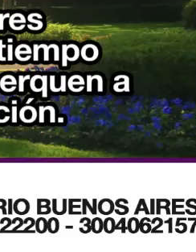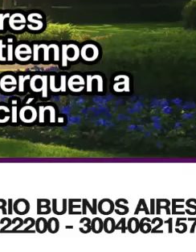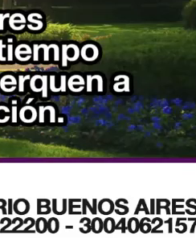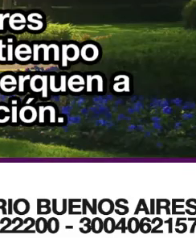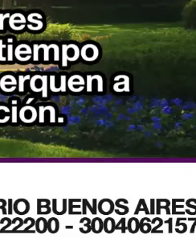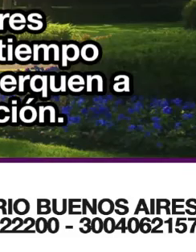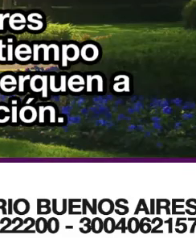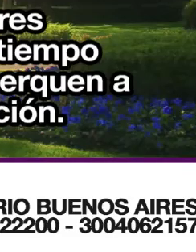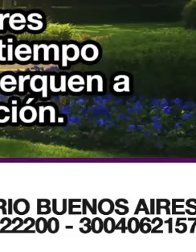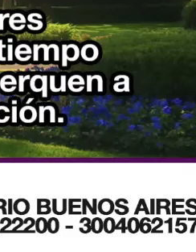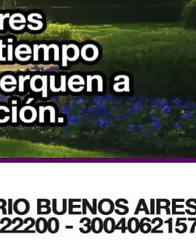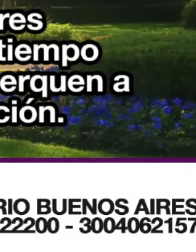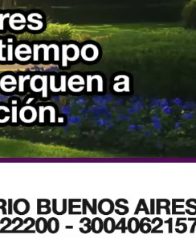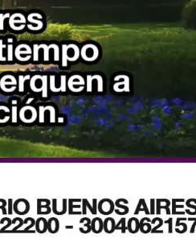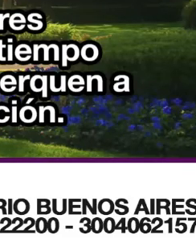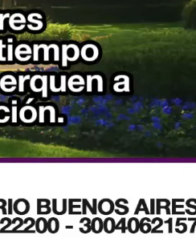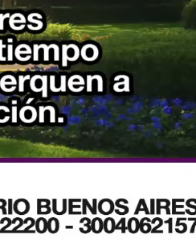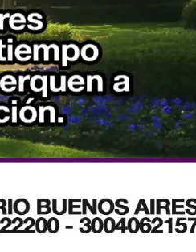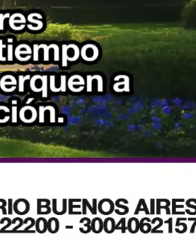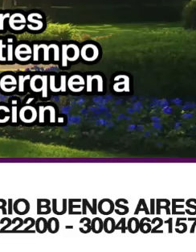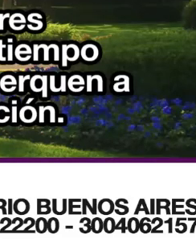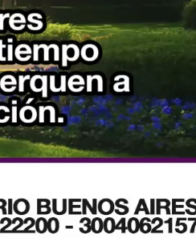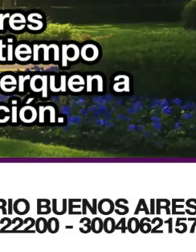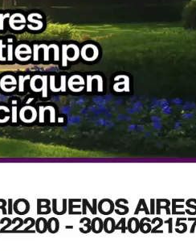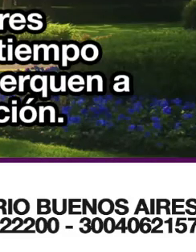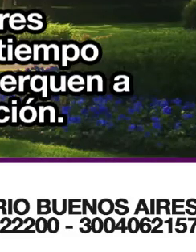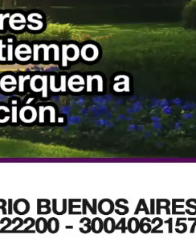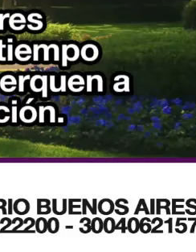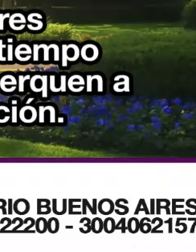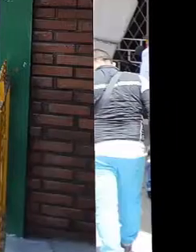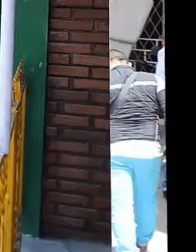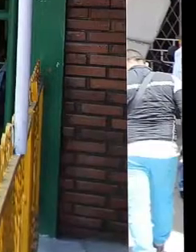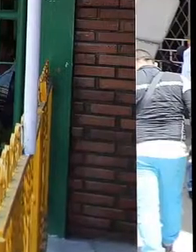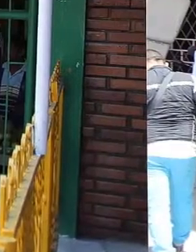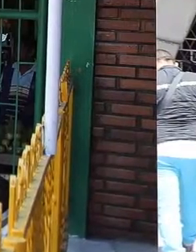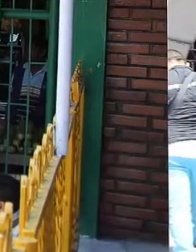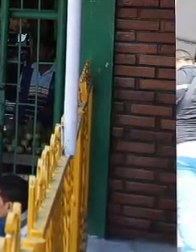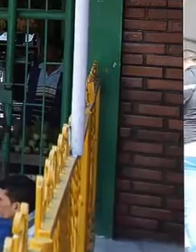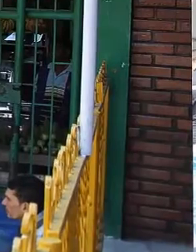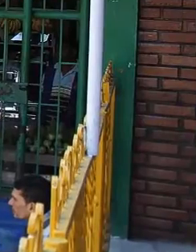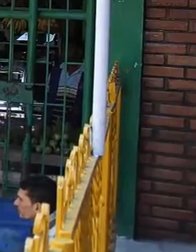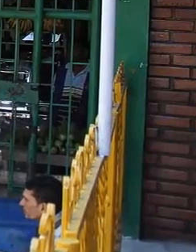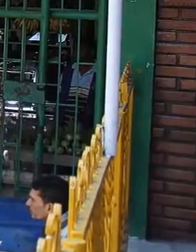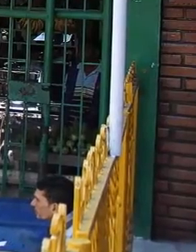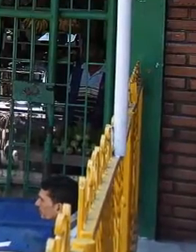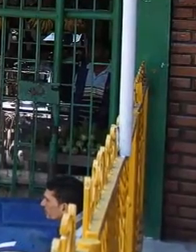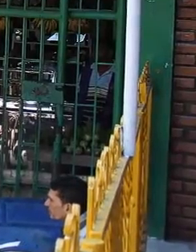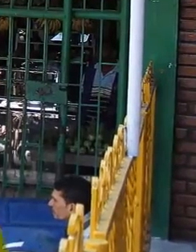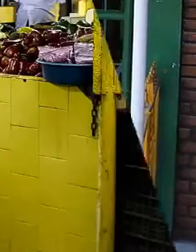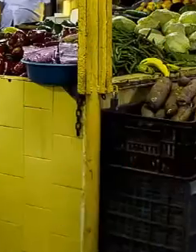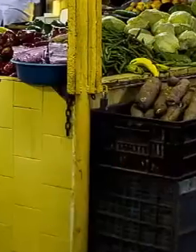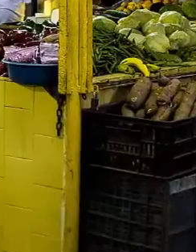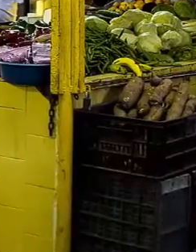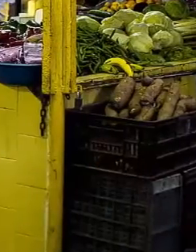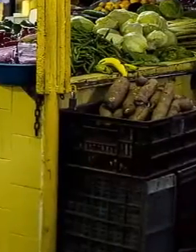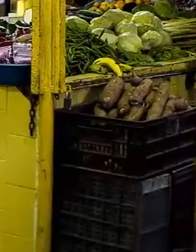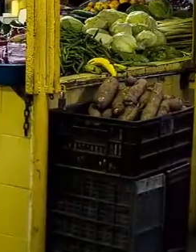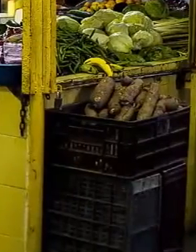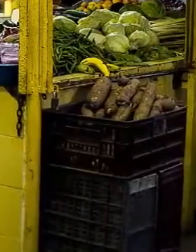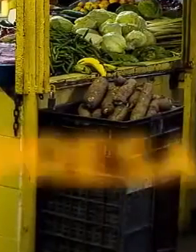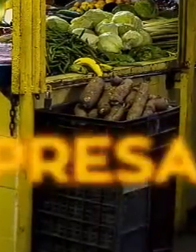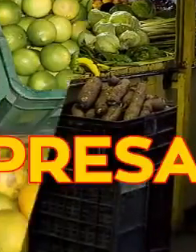arrendamiento para que se acerquen a sus oficinas y acuerden la respectiva exhumación. Gran aniversario, 50 años,